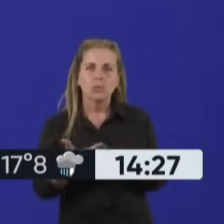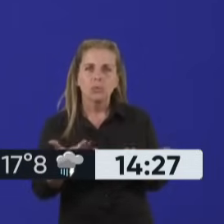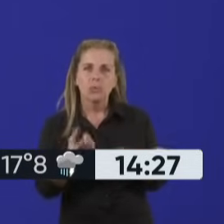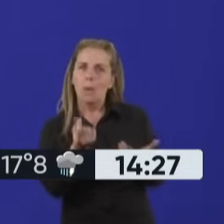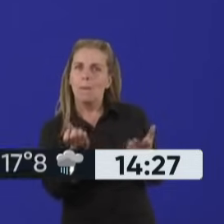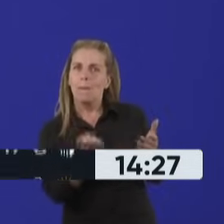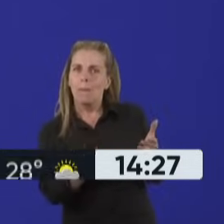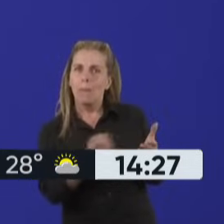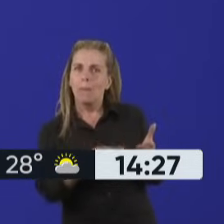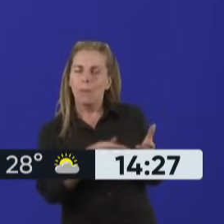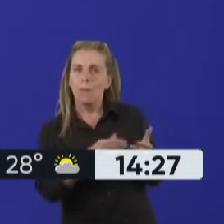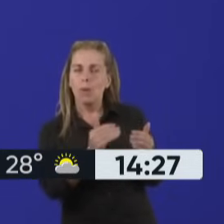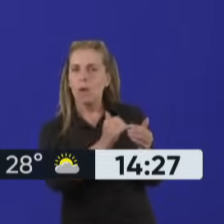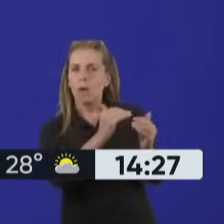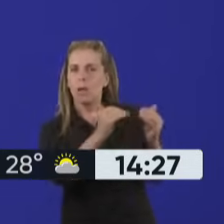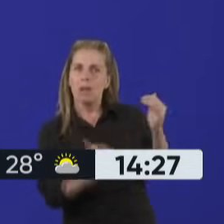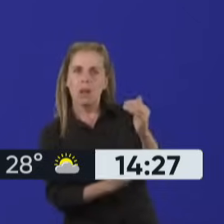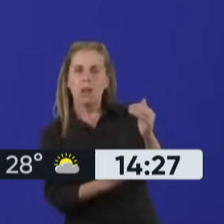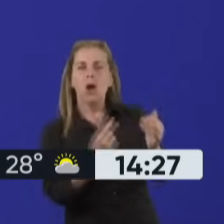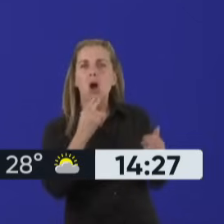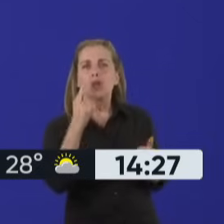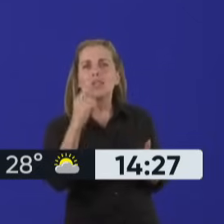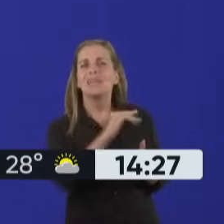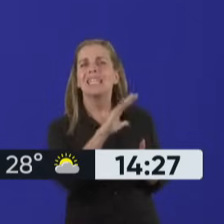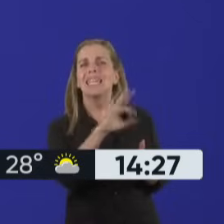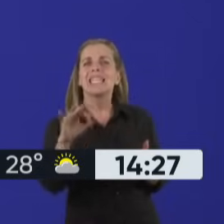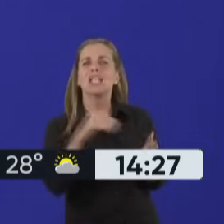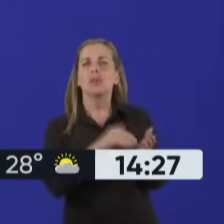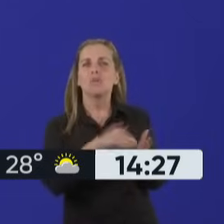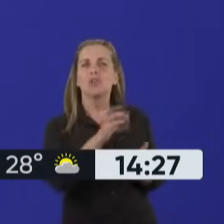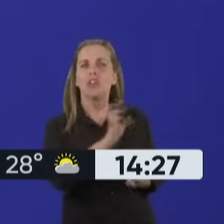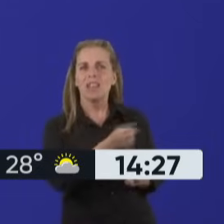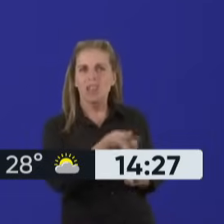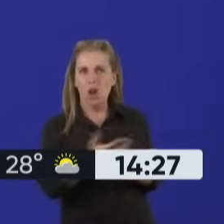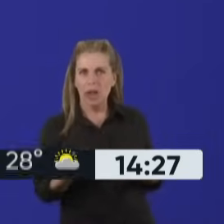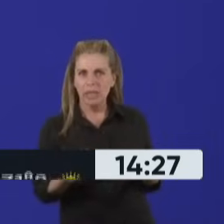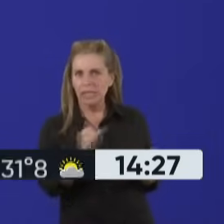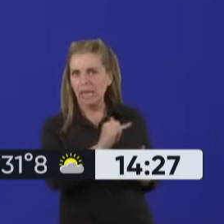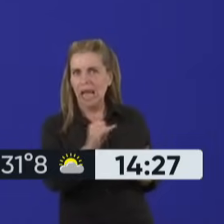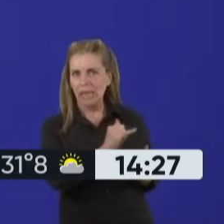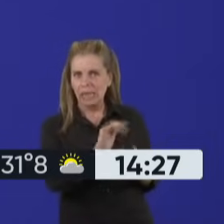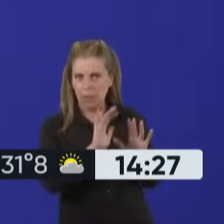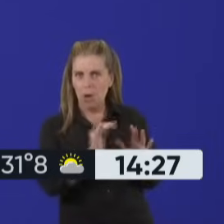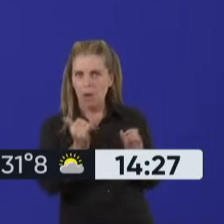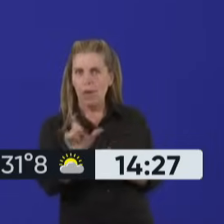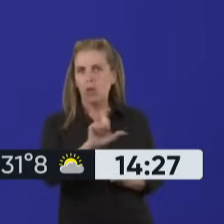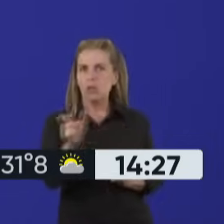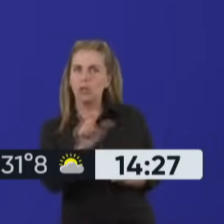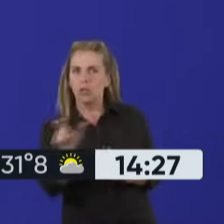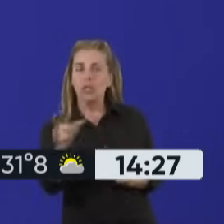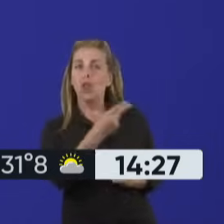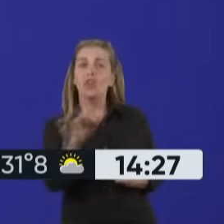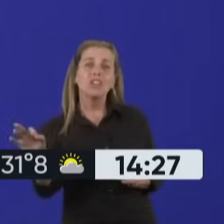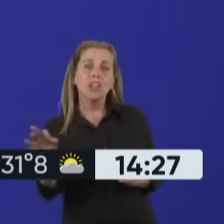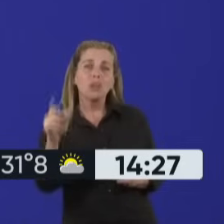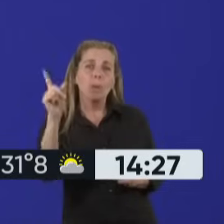reservas netas negativas por 11.500 millones de dólares. Había una brecha que era del